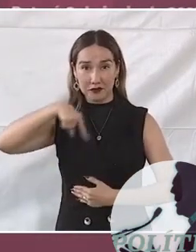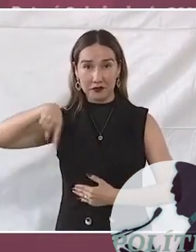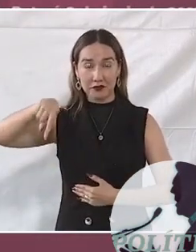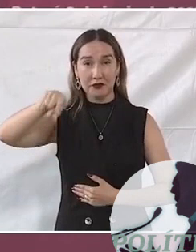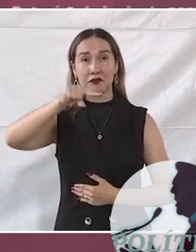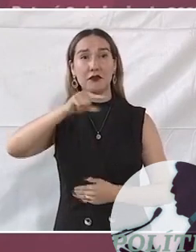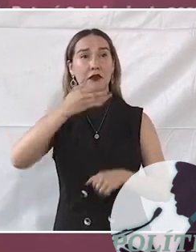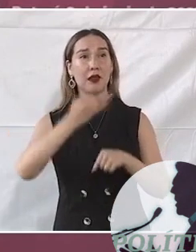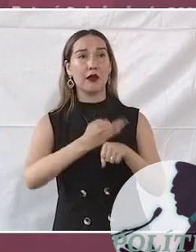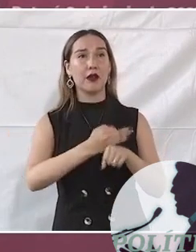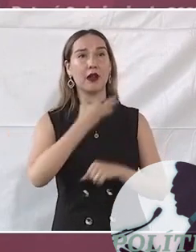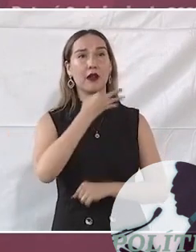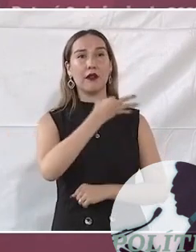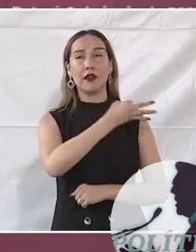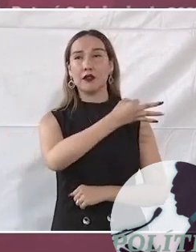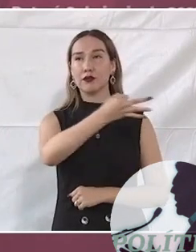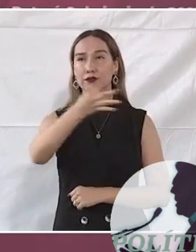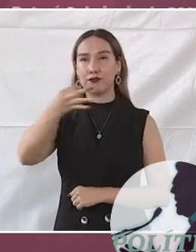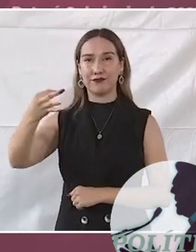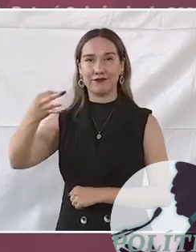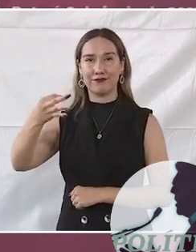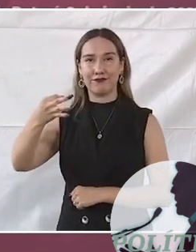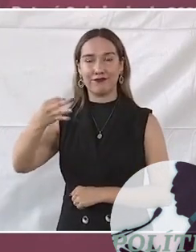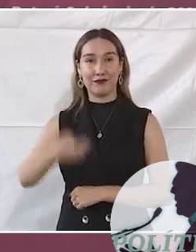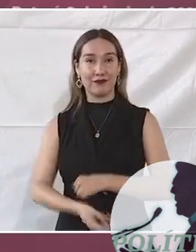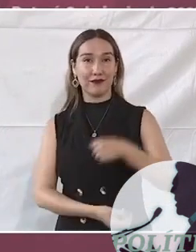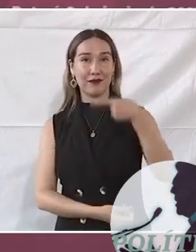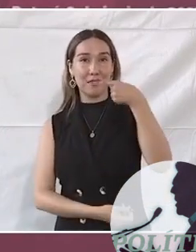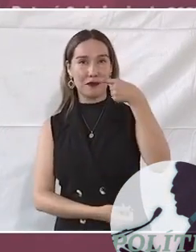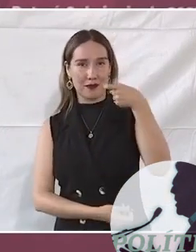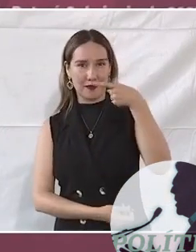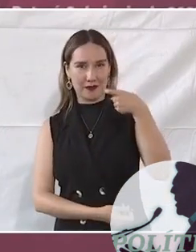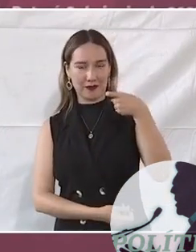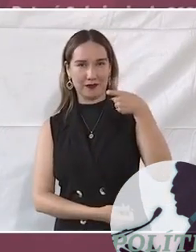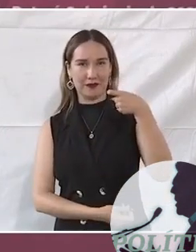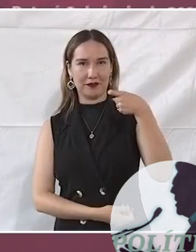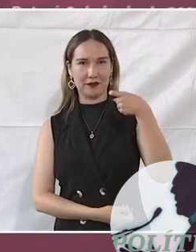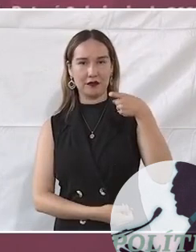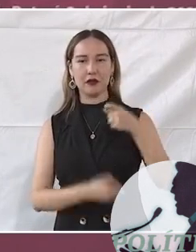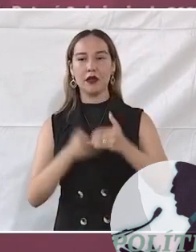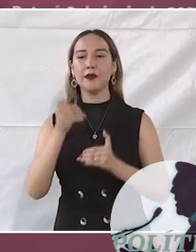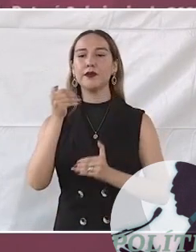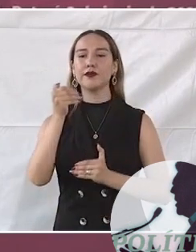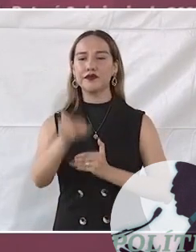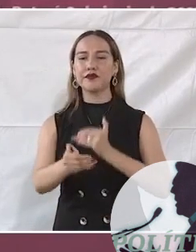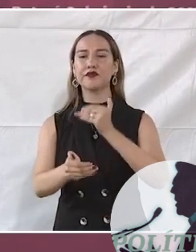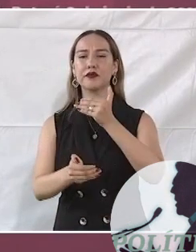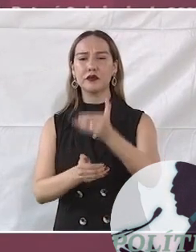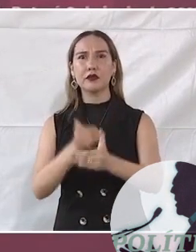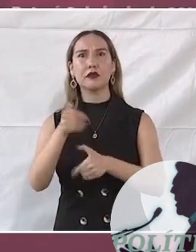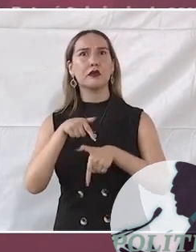informarles primero que van a continuar todos los